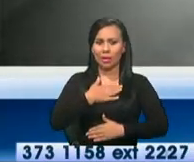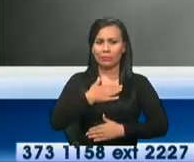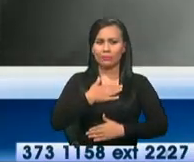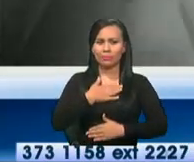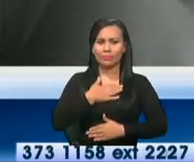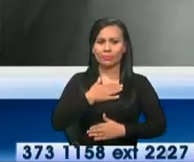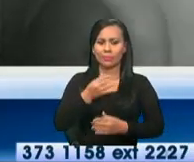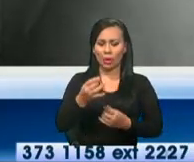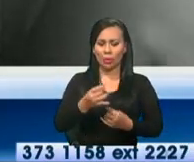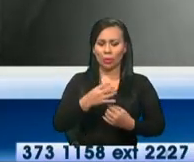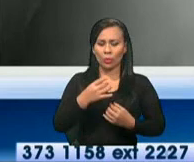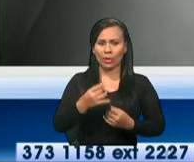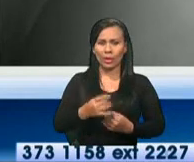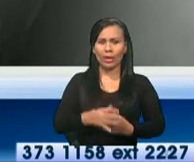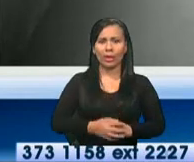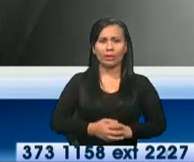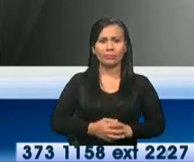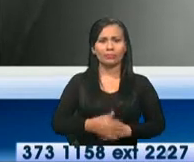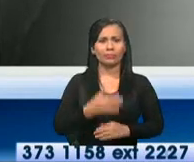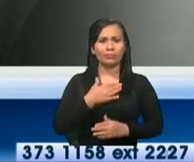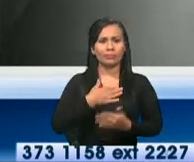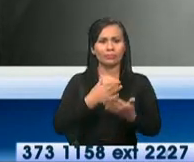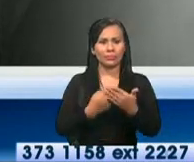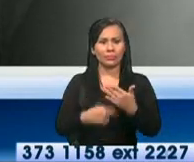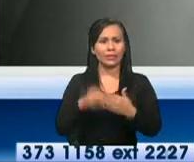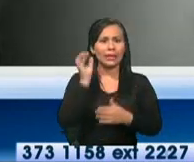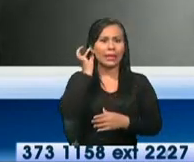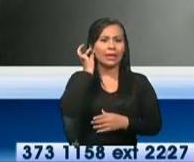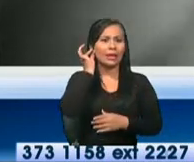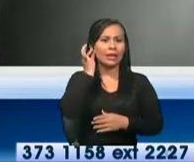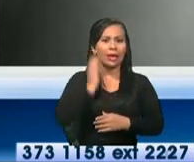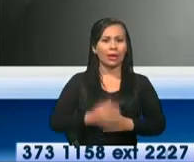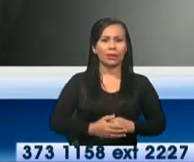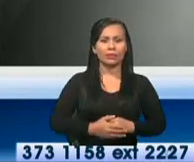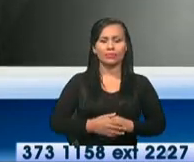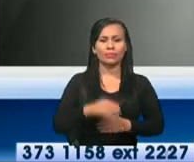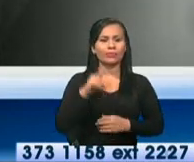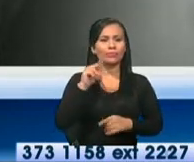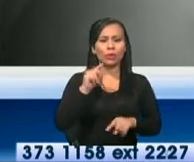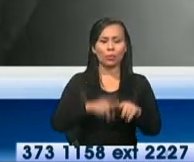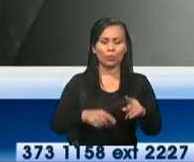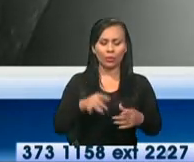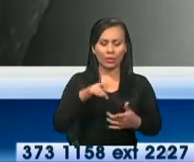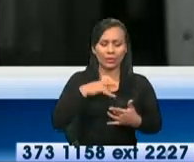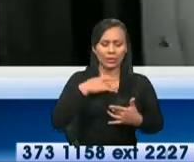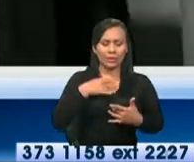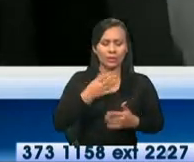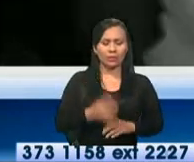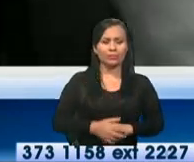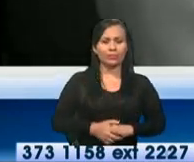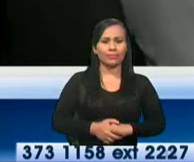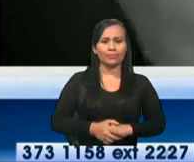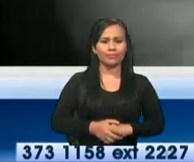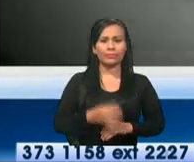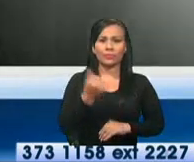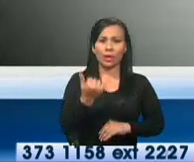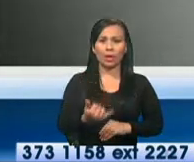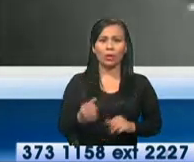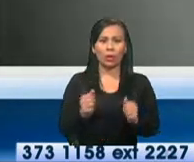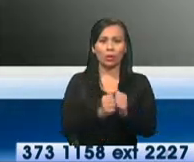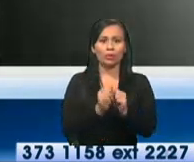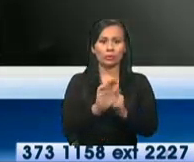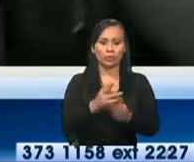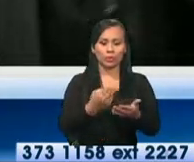Ella todavía no sabe lo que le está pasando, ella no lo siente, yo sé que ella no lo asimila. Ahora, con su pequeño